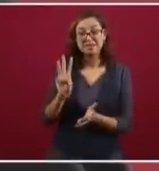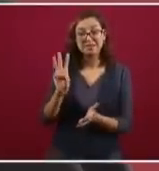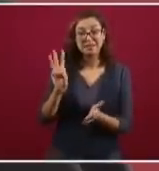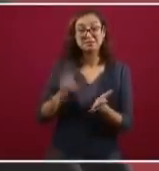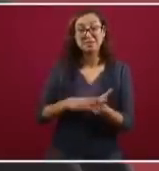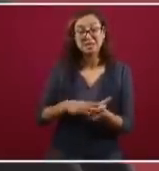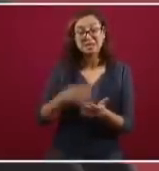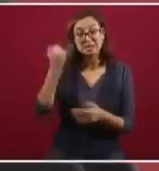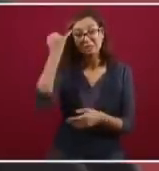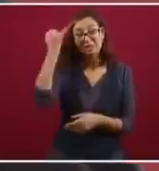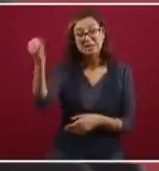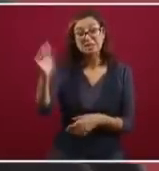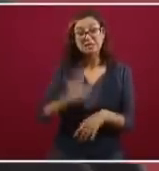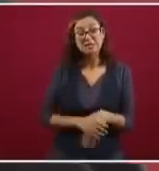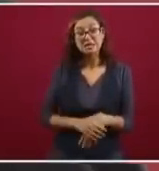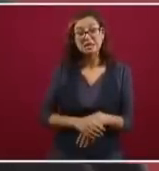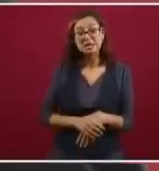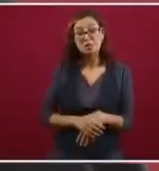hoy?